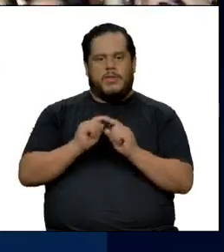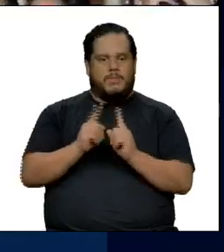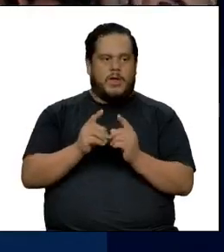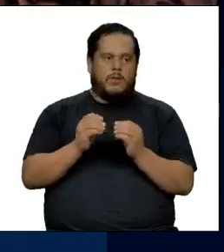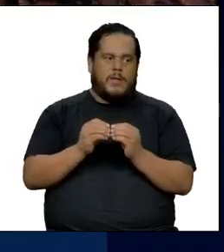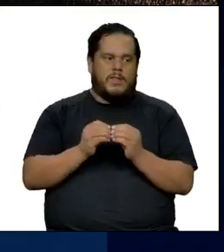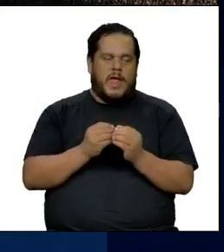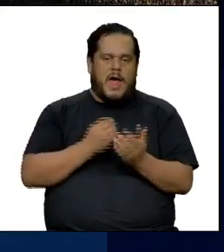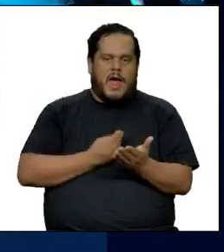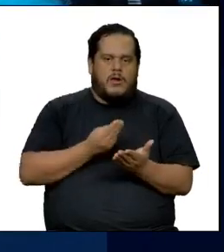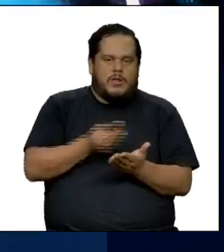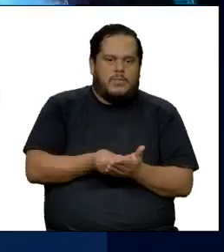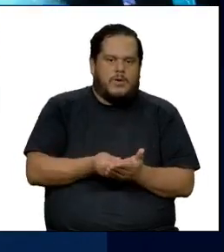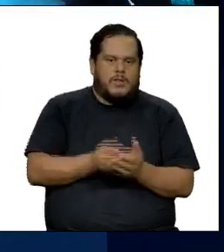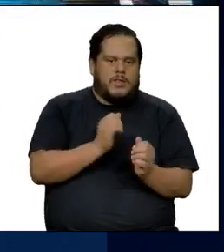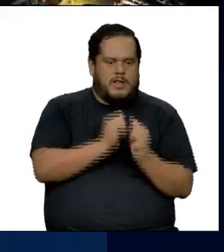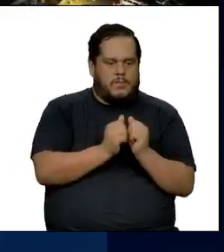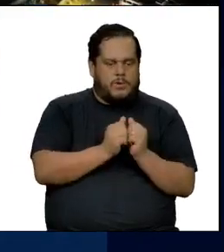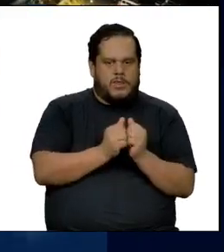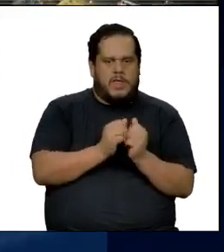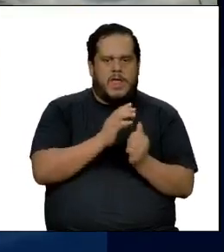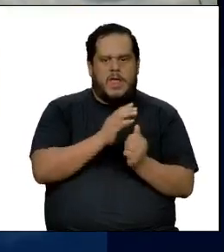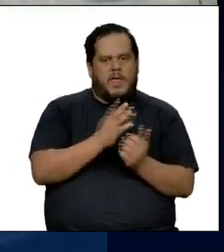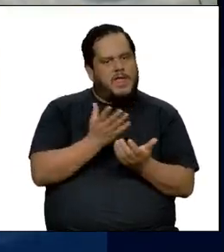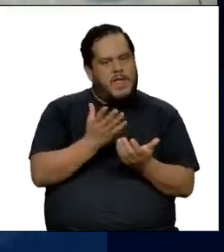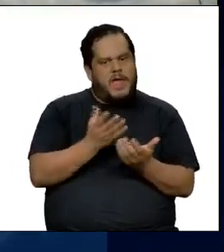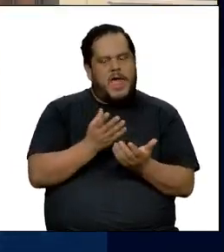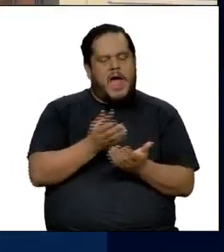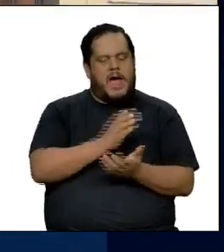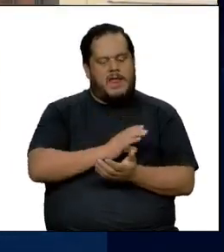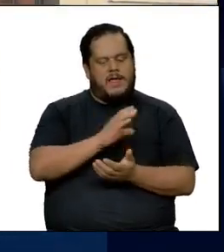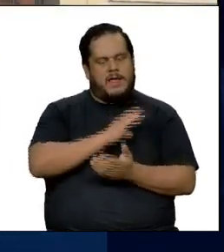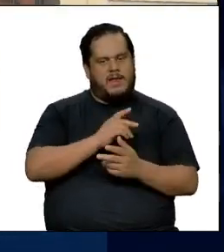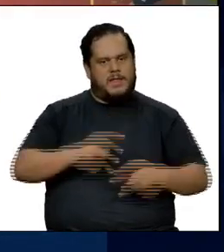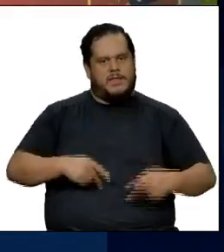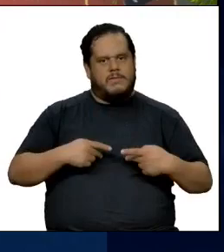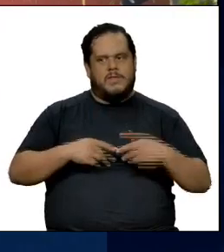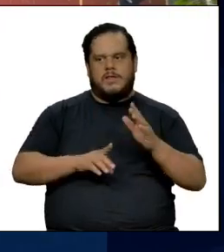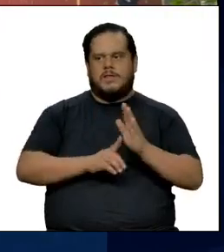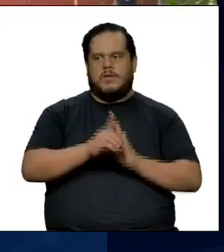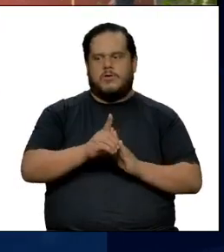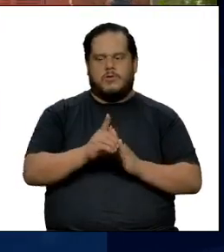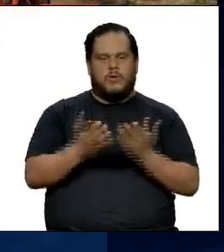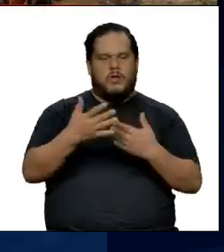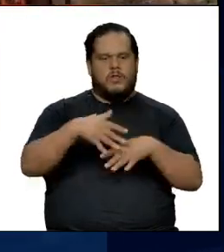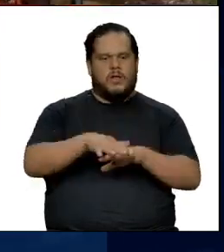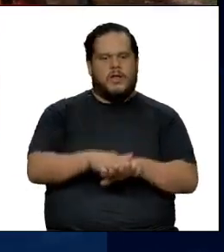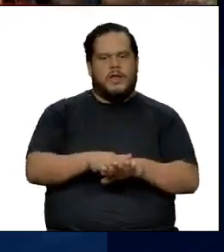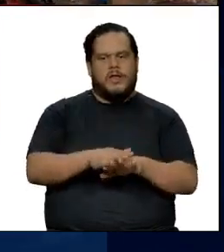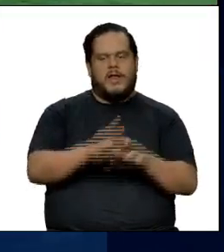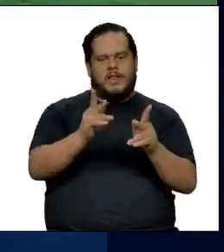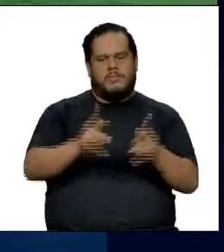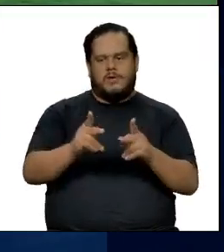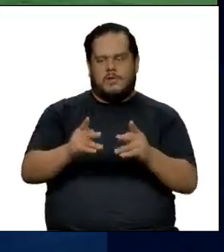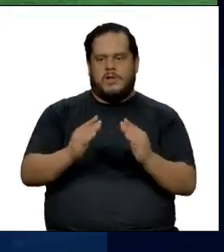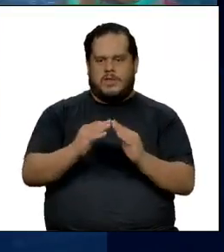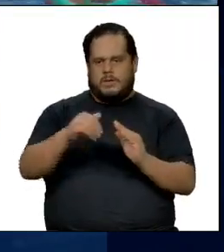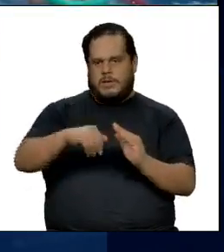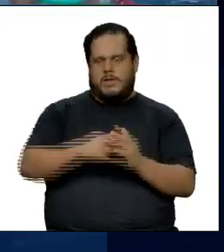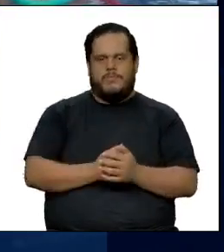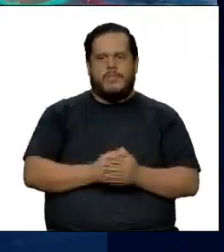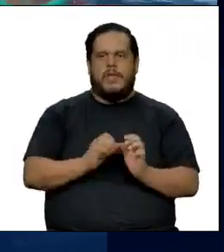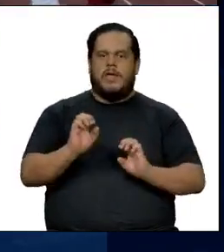puede hacer el deporte a la calidad de vida, al desarrollo integral de las personas del cantón. Han